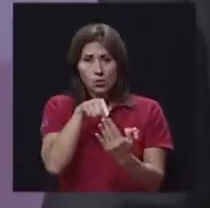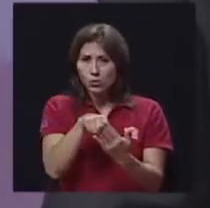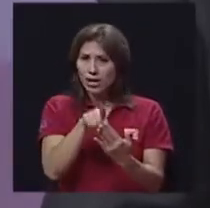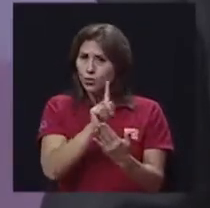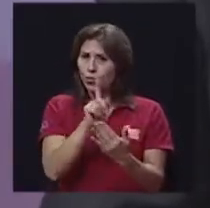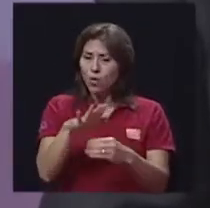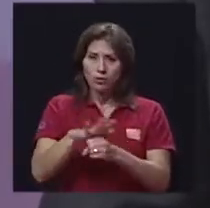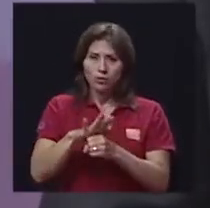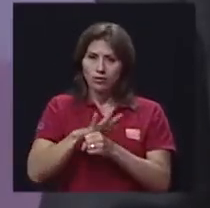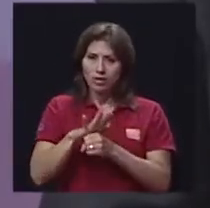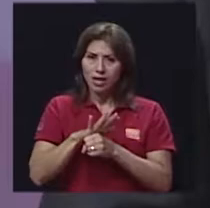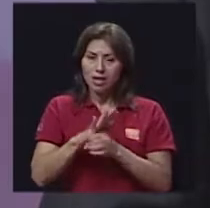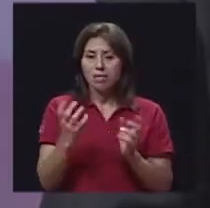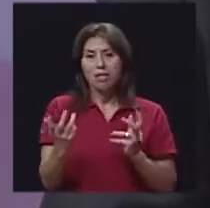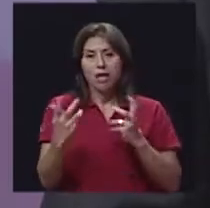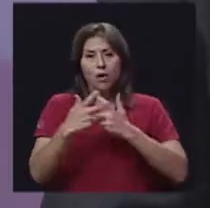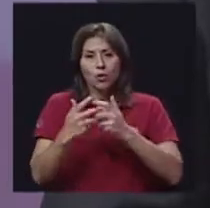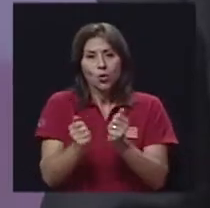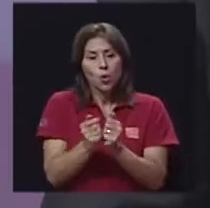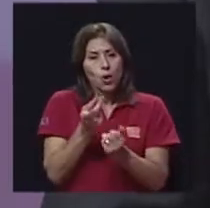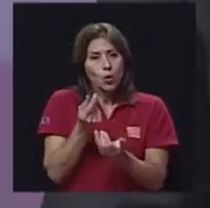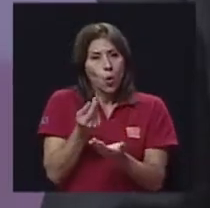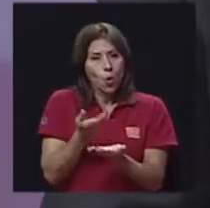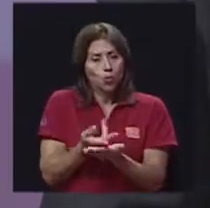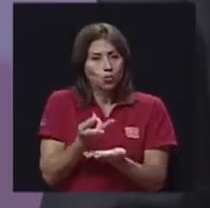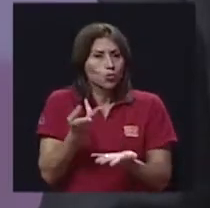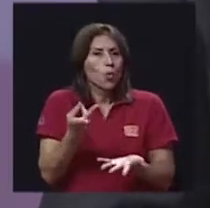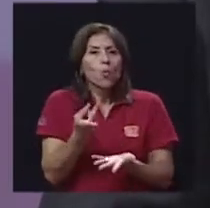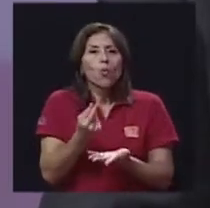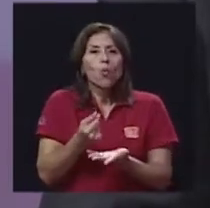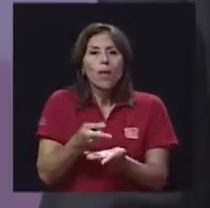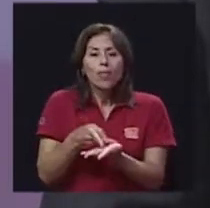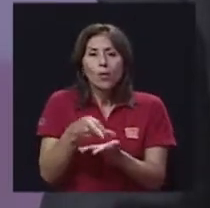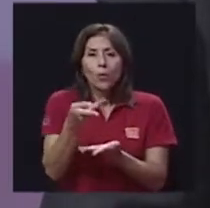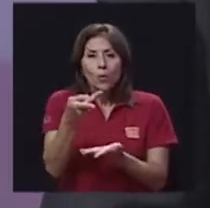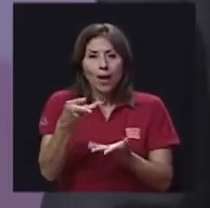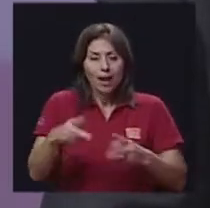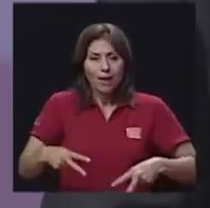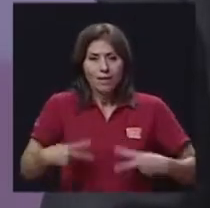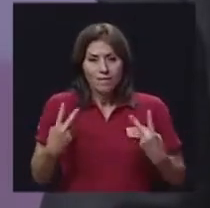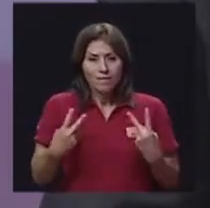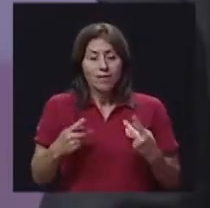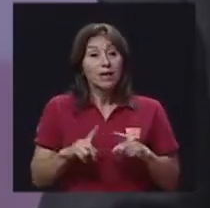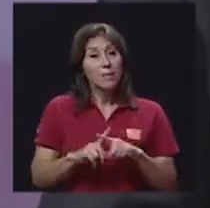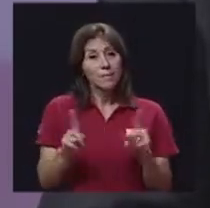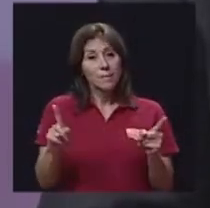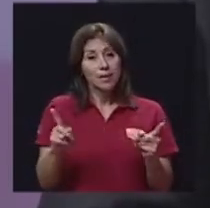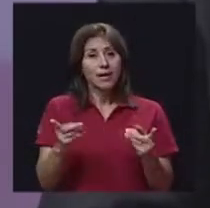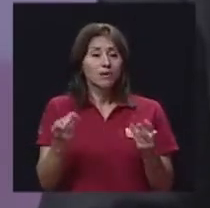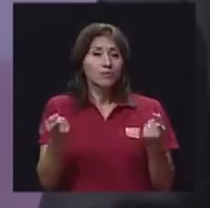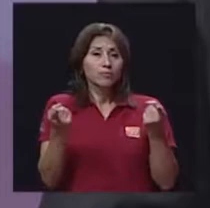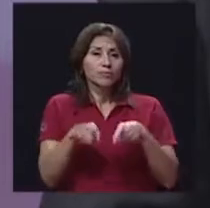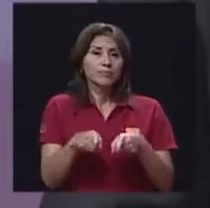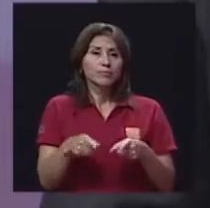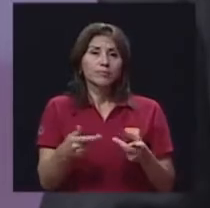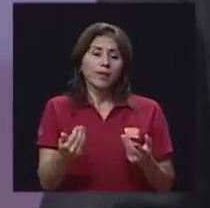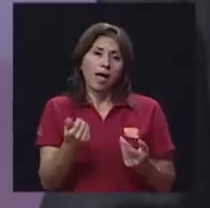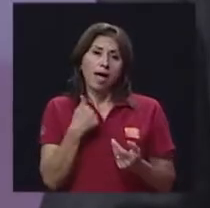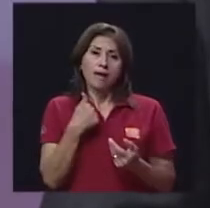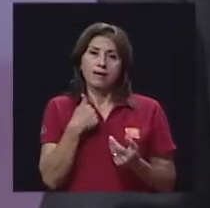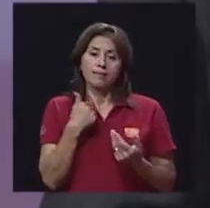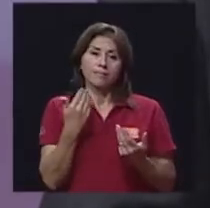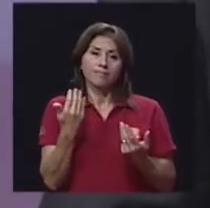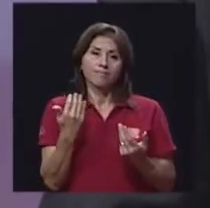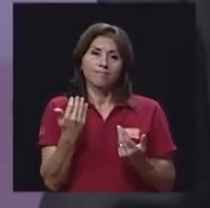costo de la vida, de acuerdo con la cantidad de beneficiarios que hay. Pero lo que pasa es que hay datos que no puedo,